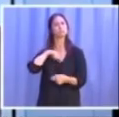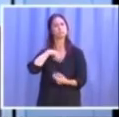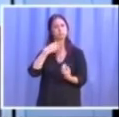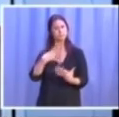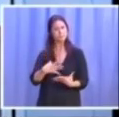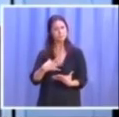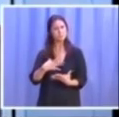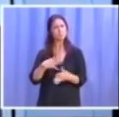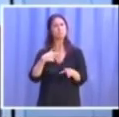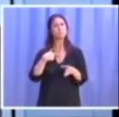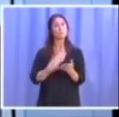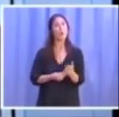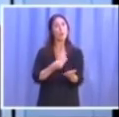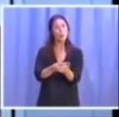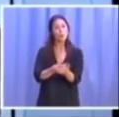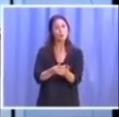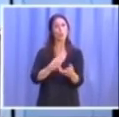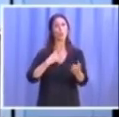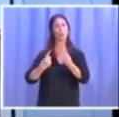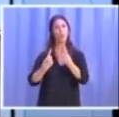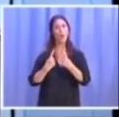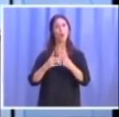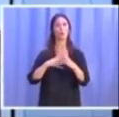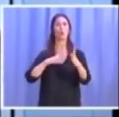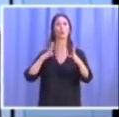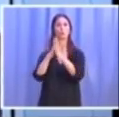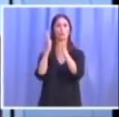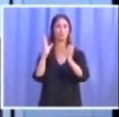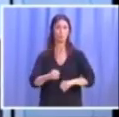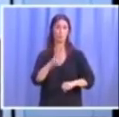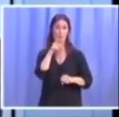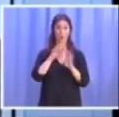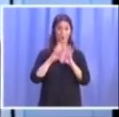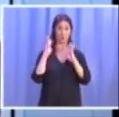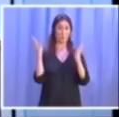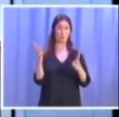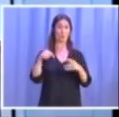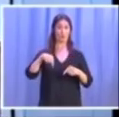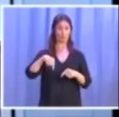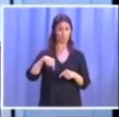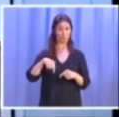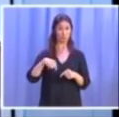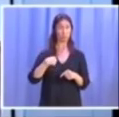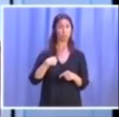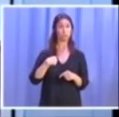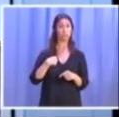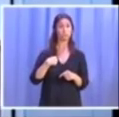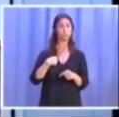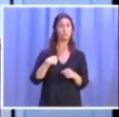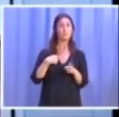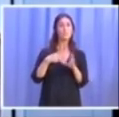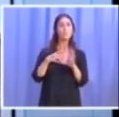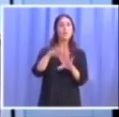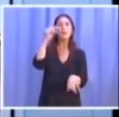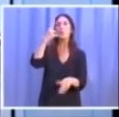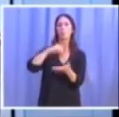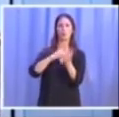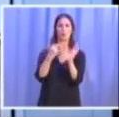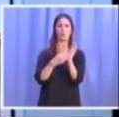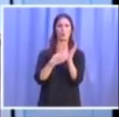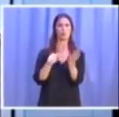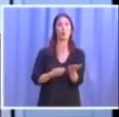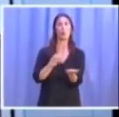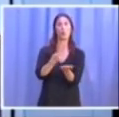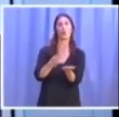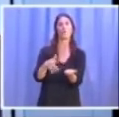demostrado que aporto diálogo, consenso y entendimiento. Y le llamo a los que estamos, las que estamos en esta mesa. Definamos un proyecto. Yo he puesto los